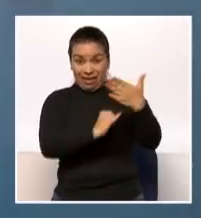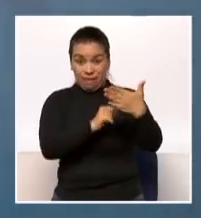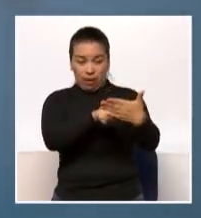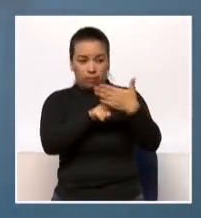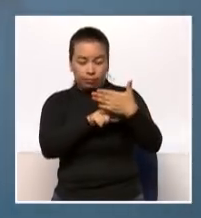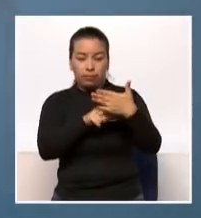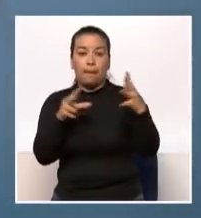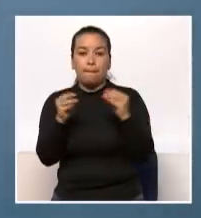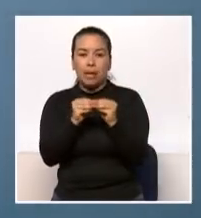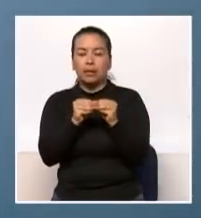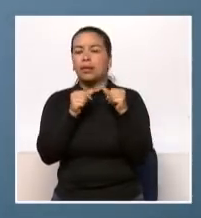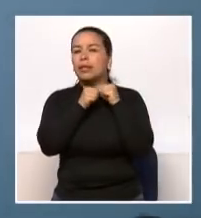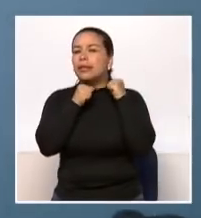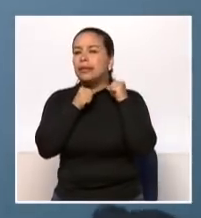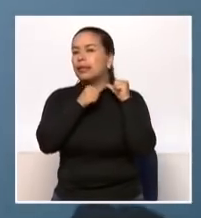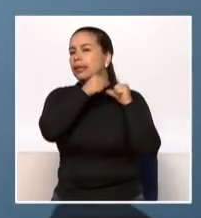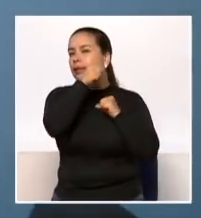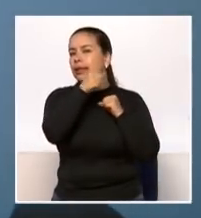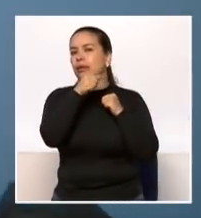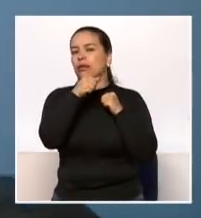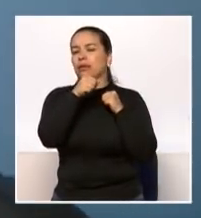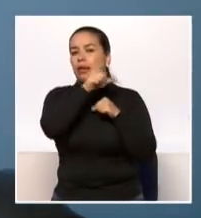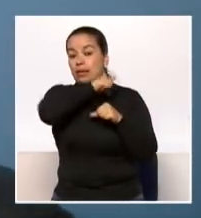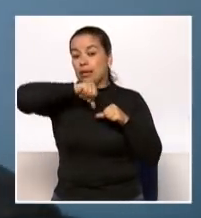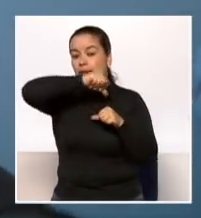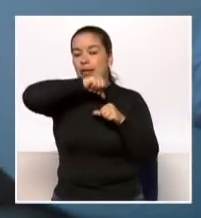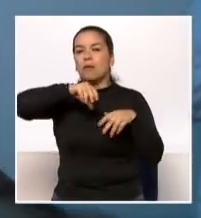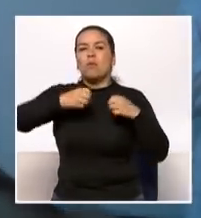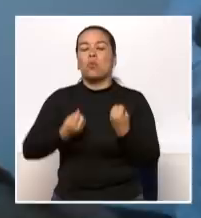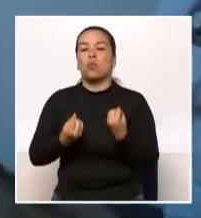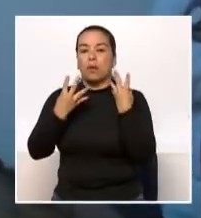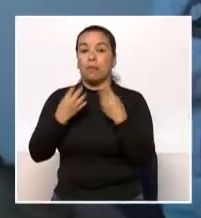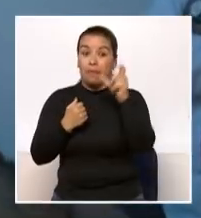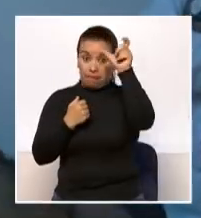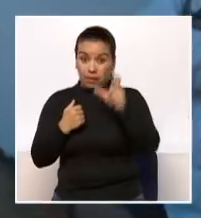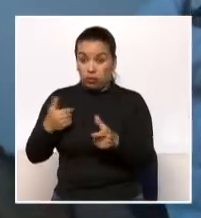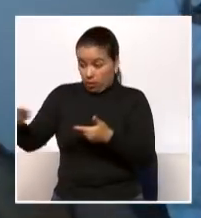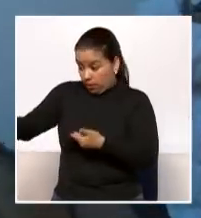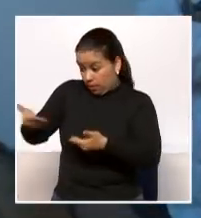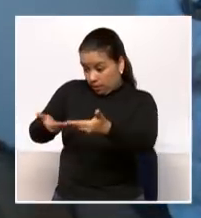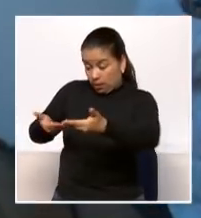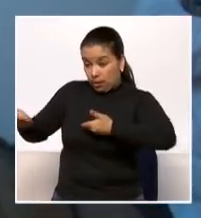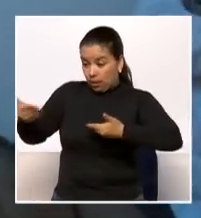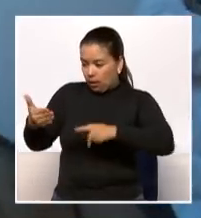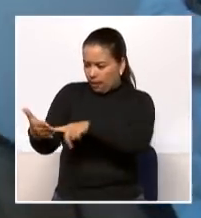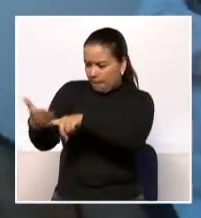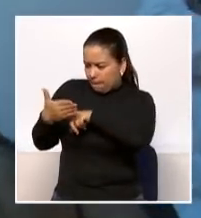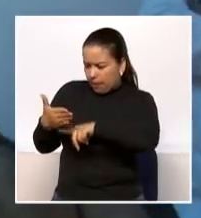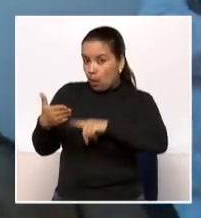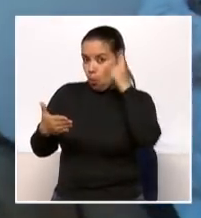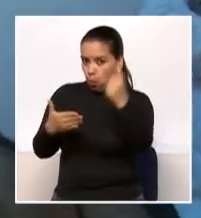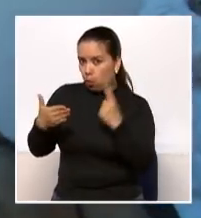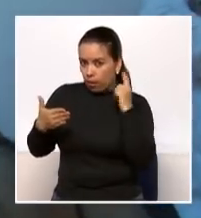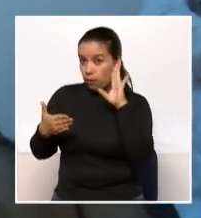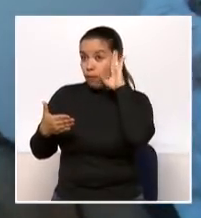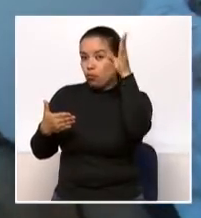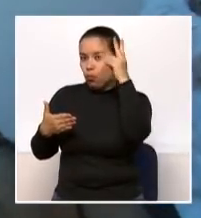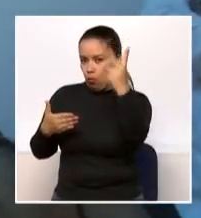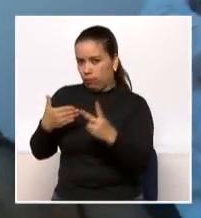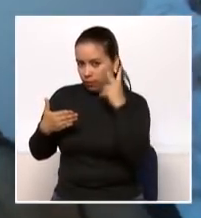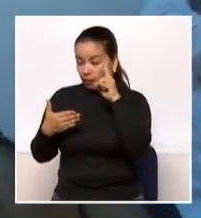diámetros para que después el médico ecografista o el radiólogo que vea ese estudio 1 año después, 2 años